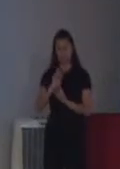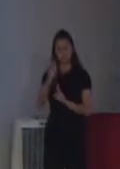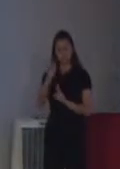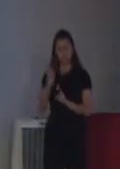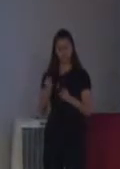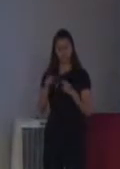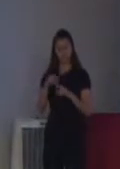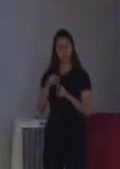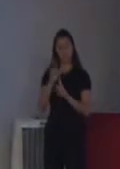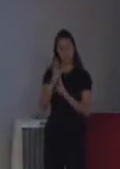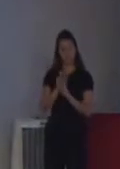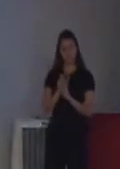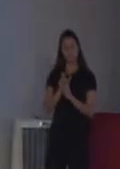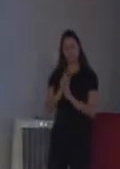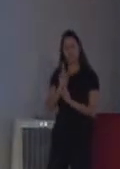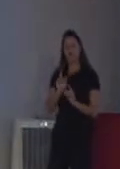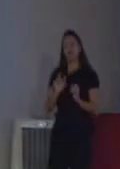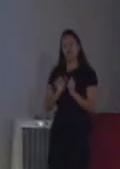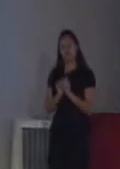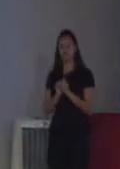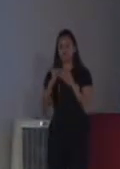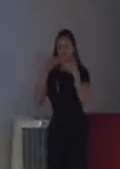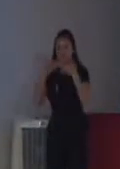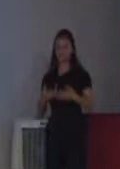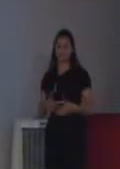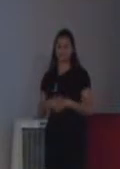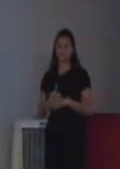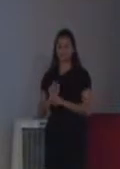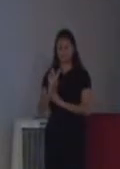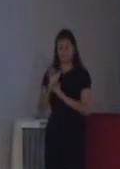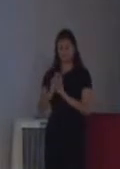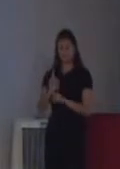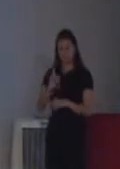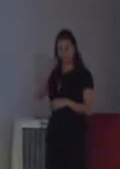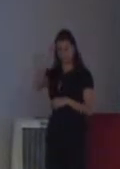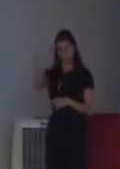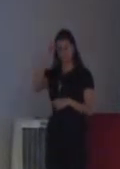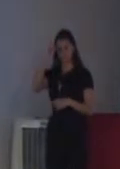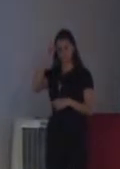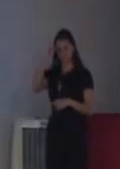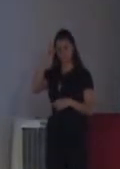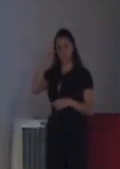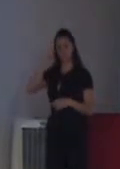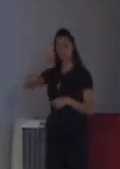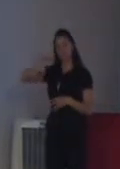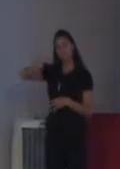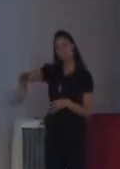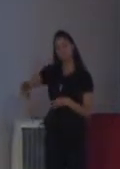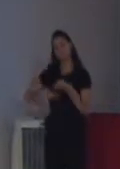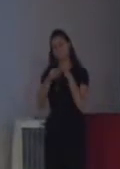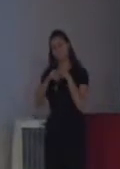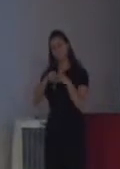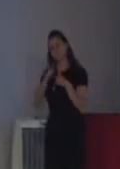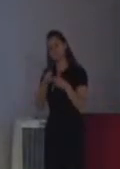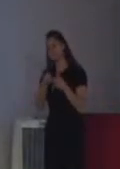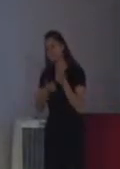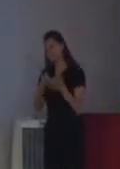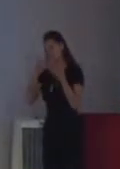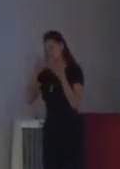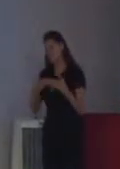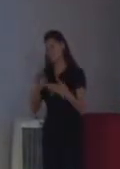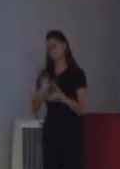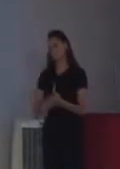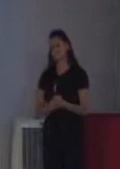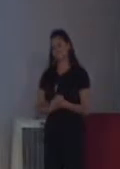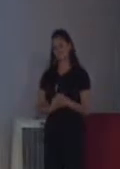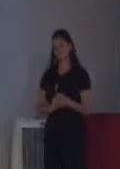sujeto político y con discapacidad. O sea, a ese sujeto político había tocado agregarle otro elemento más, que era la